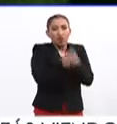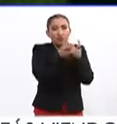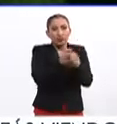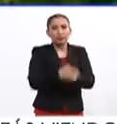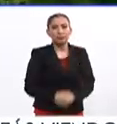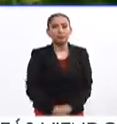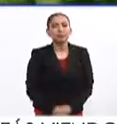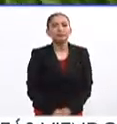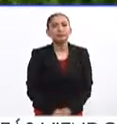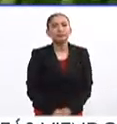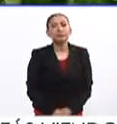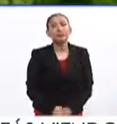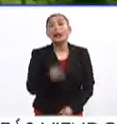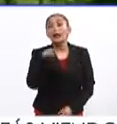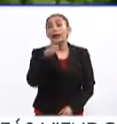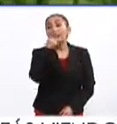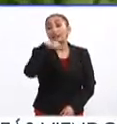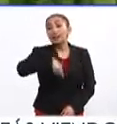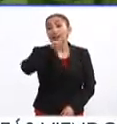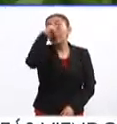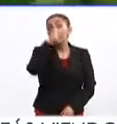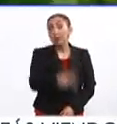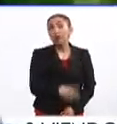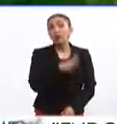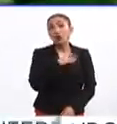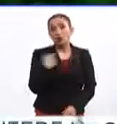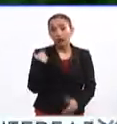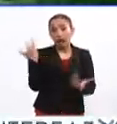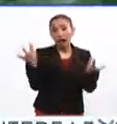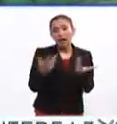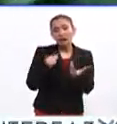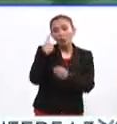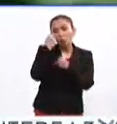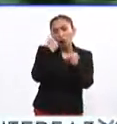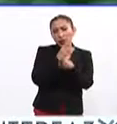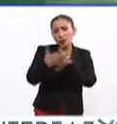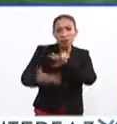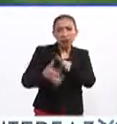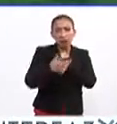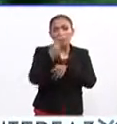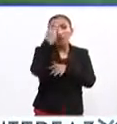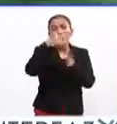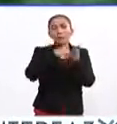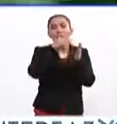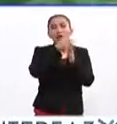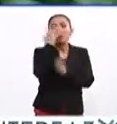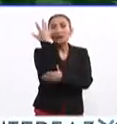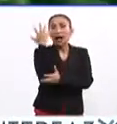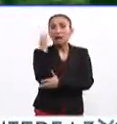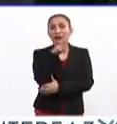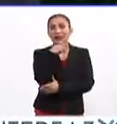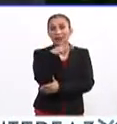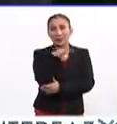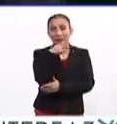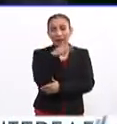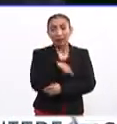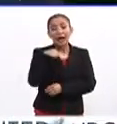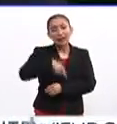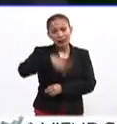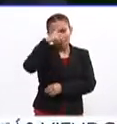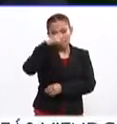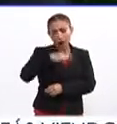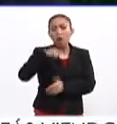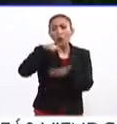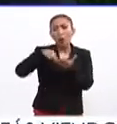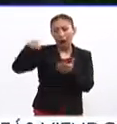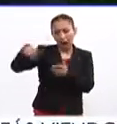frescos. Se estima que en nuestro país se producen anualmente alrededor de 2 millones de árboles de Navidad. Sí, aquí en México hay